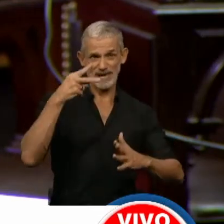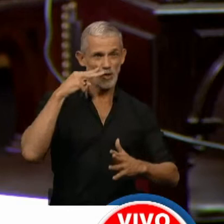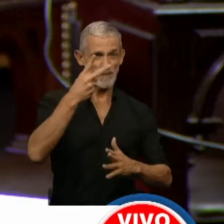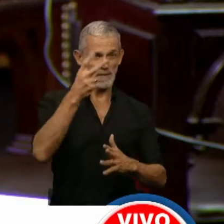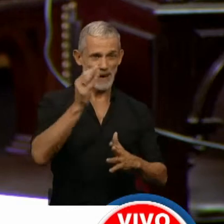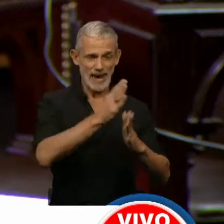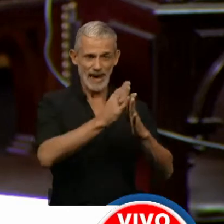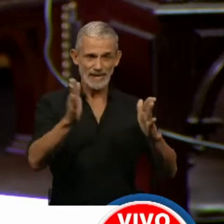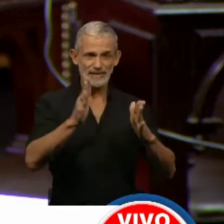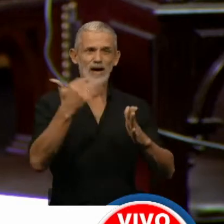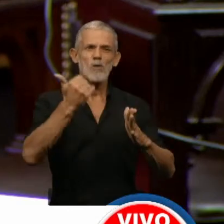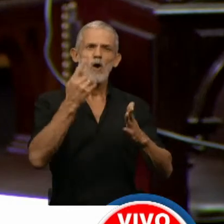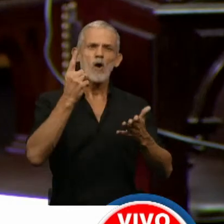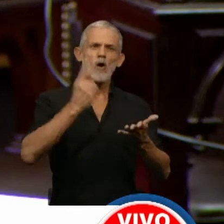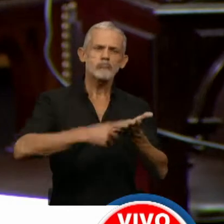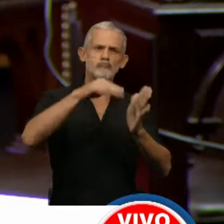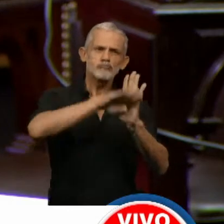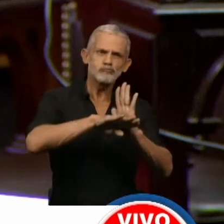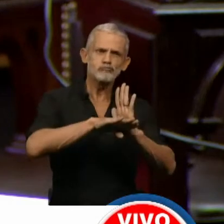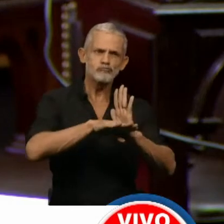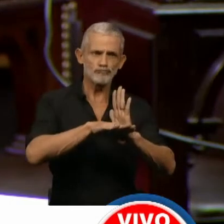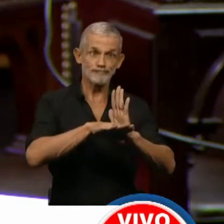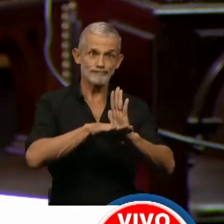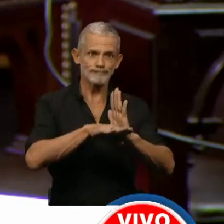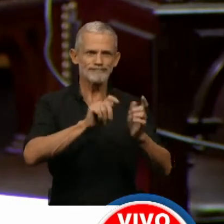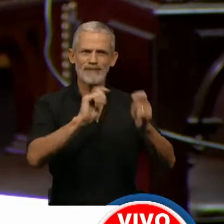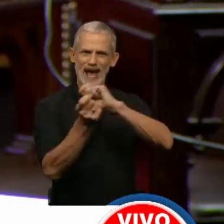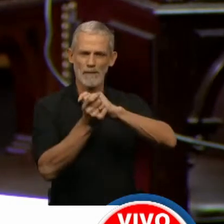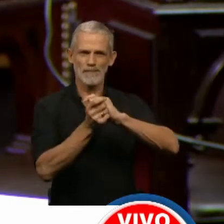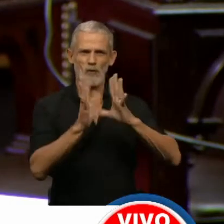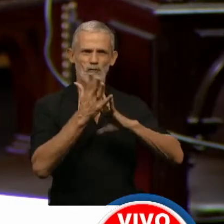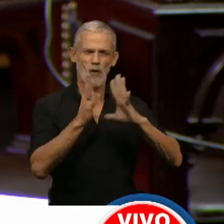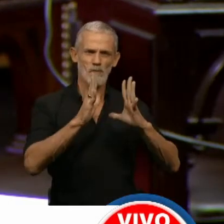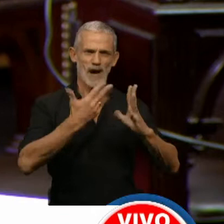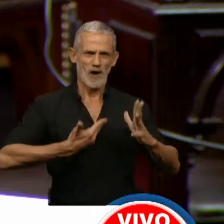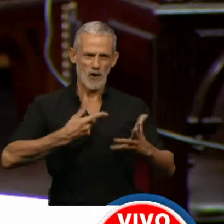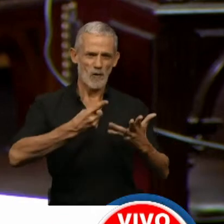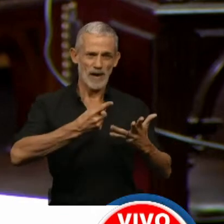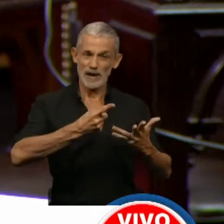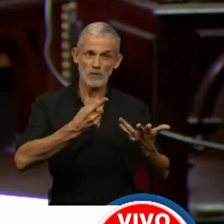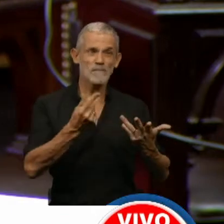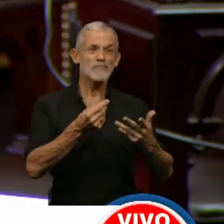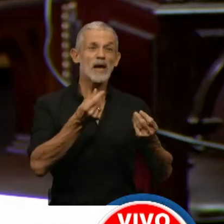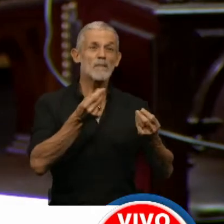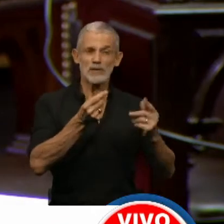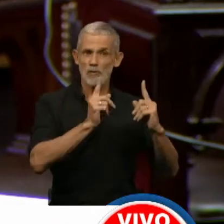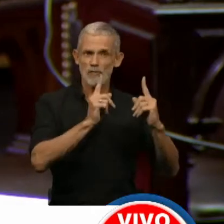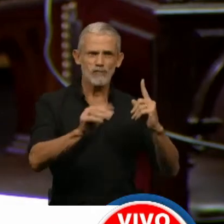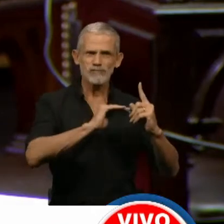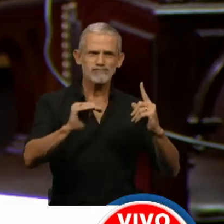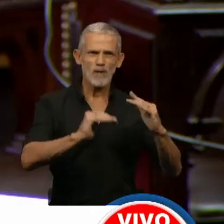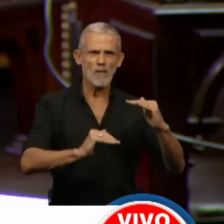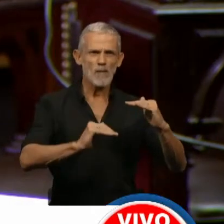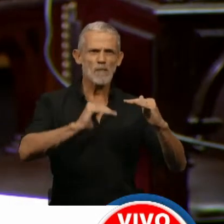del año 2020, hubo medidas claramente que marcaban esto, un cambio de modelo. Se congelaron las tarifas, el